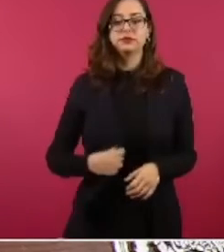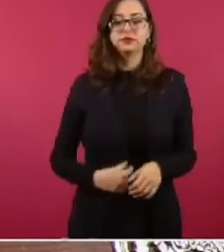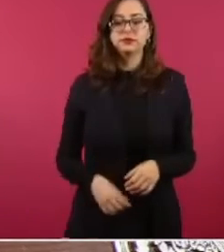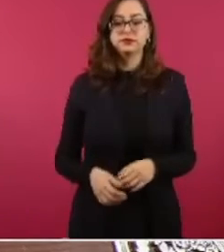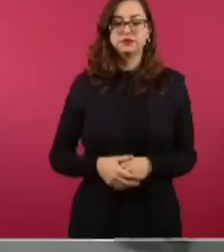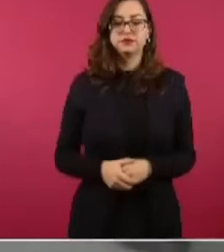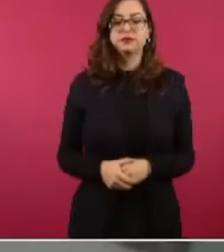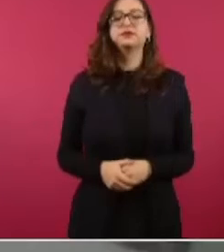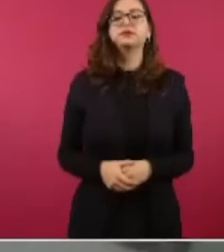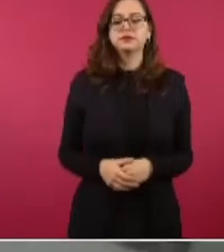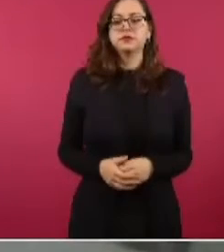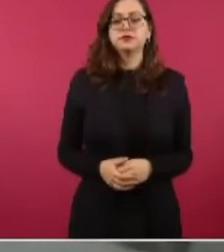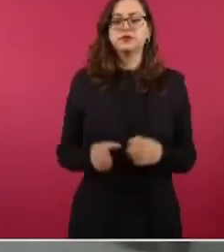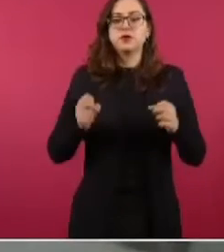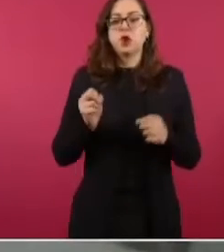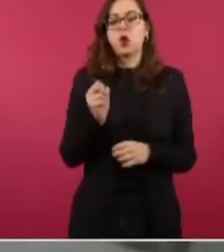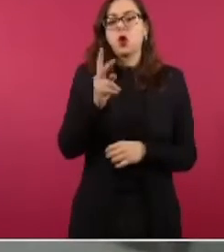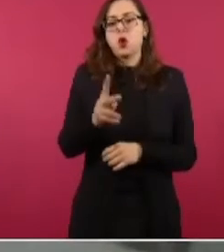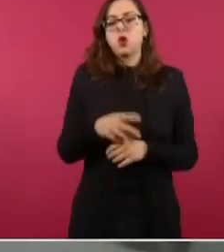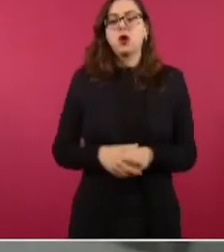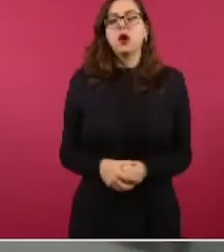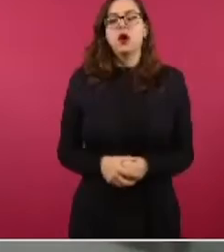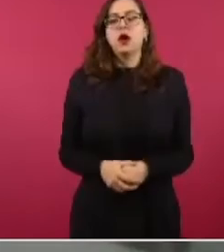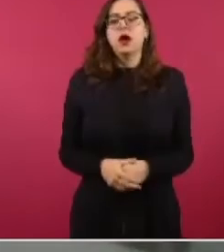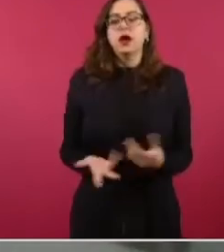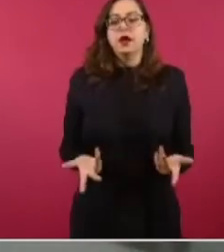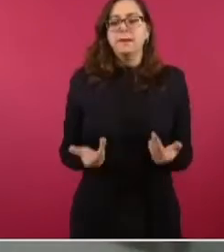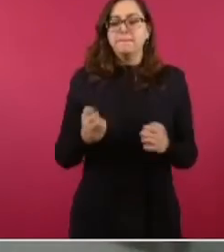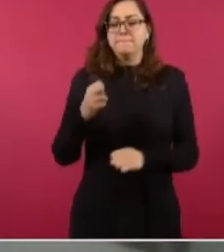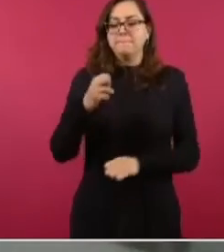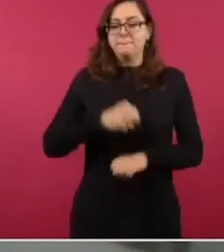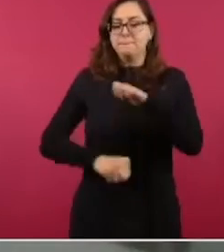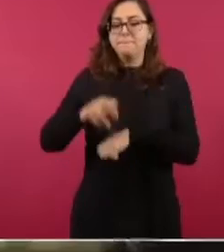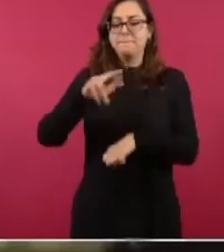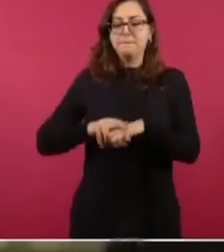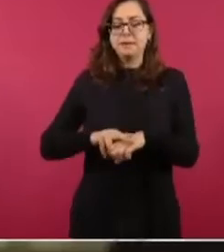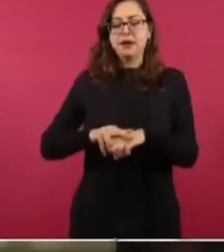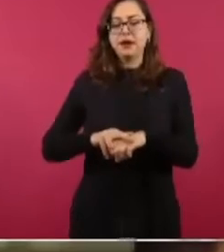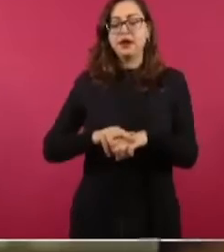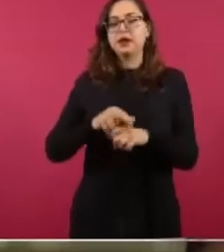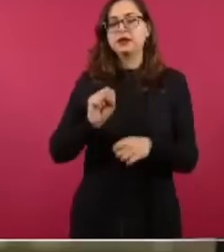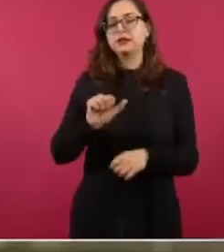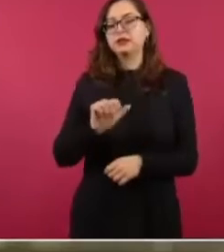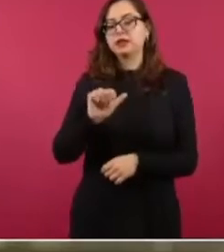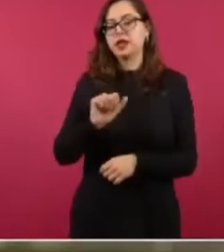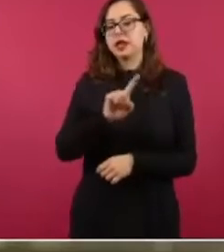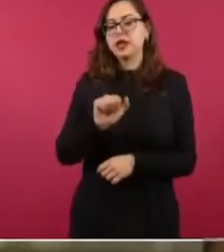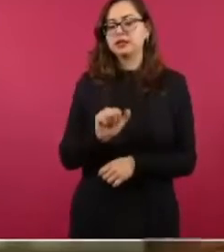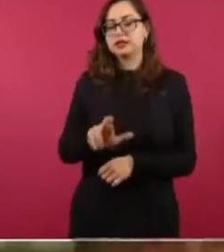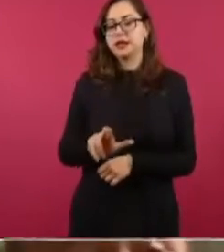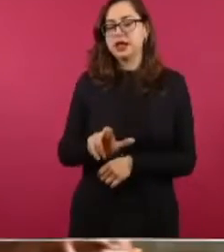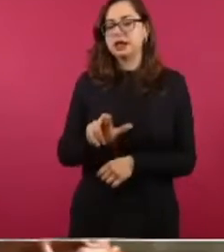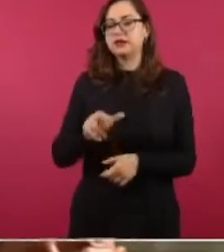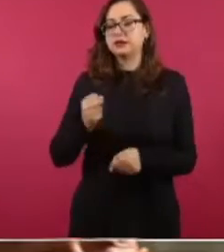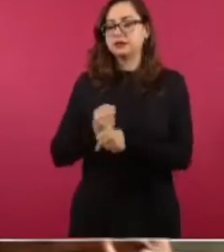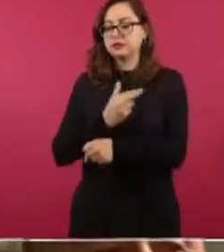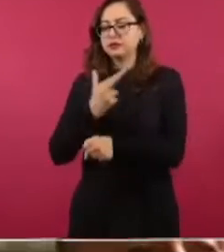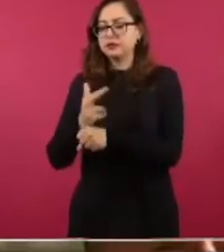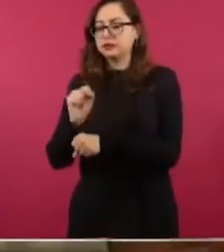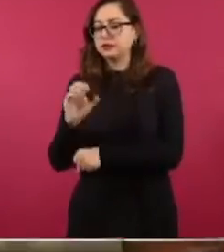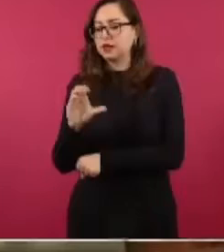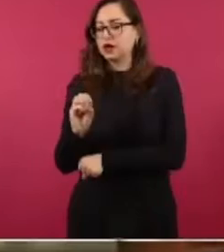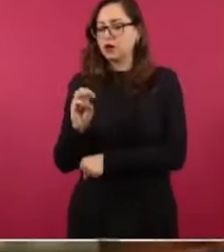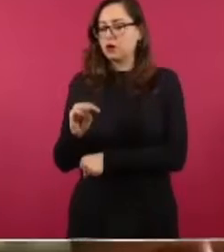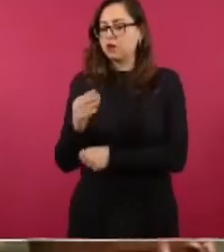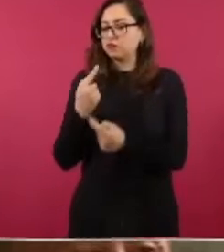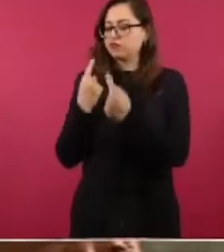Ok, y también el embajador Ken Salazar sostuvo una reunión con la secretaria de Economía Raquel Buenrostro. ¿Hay alguna información